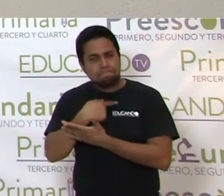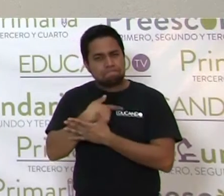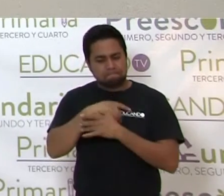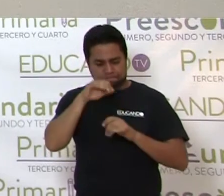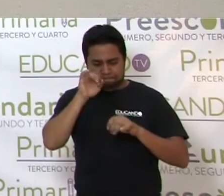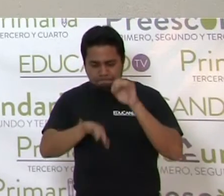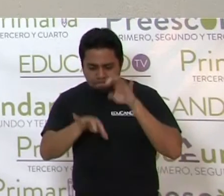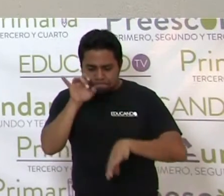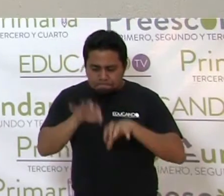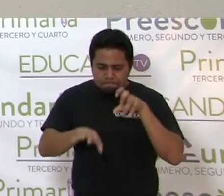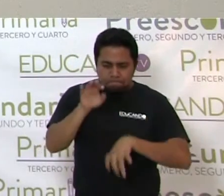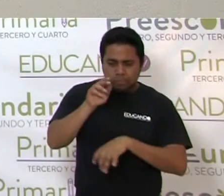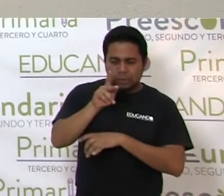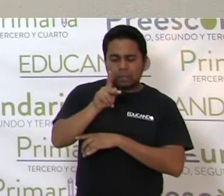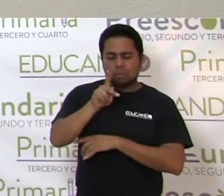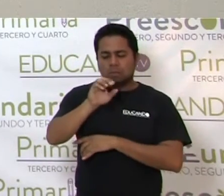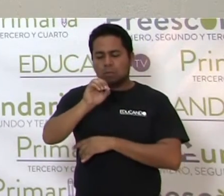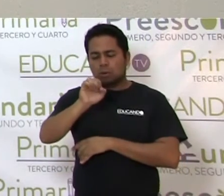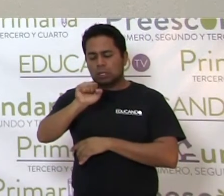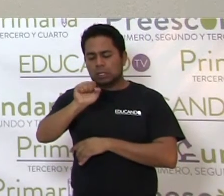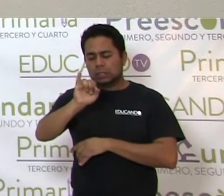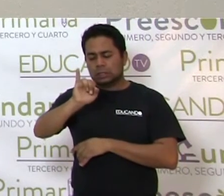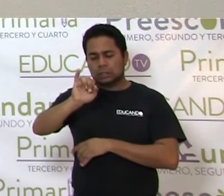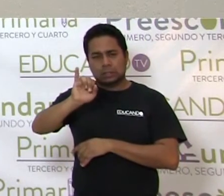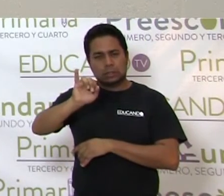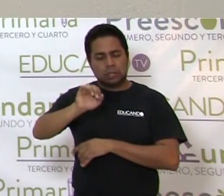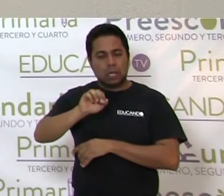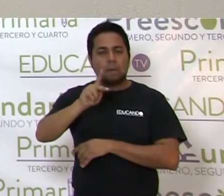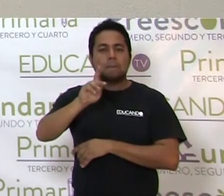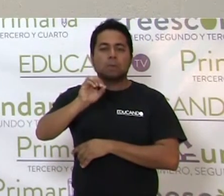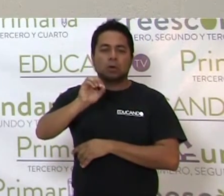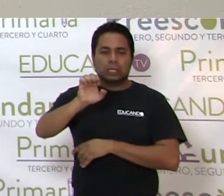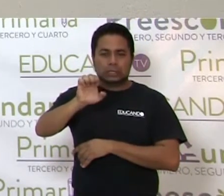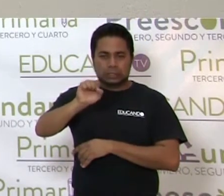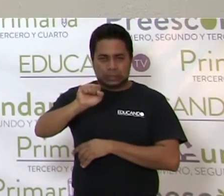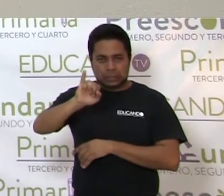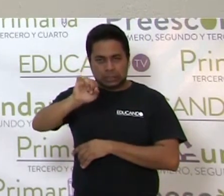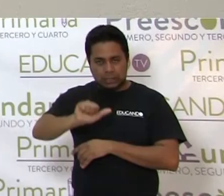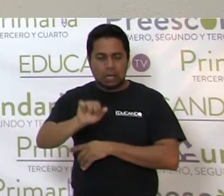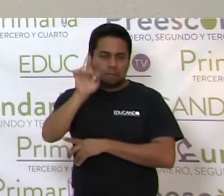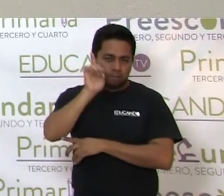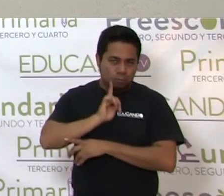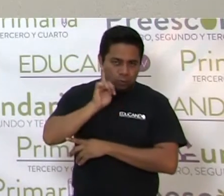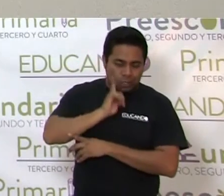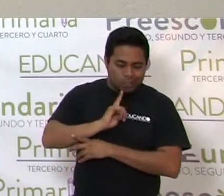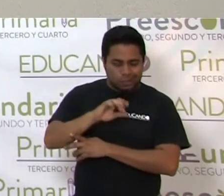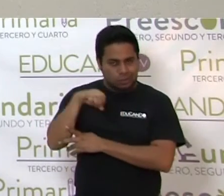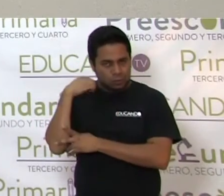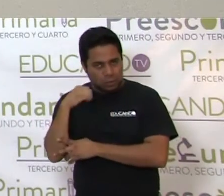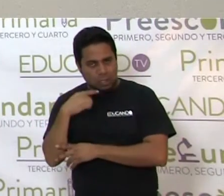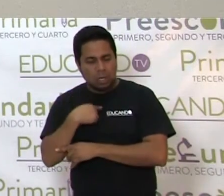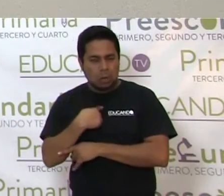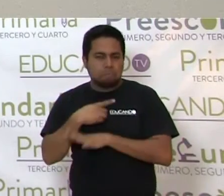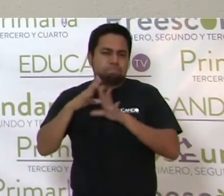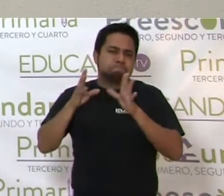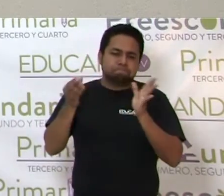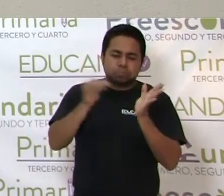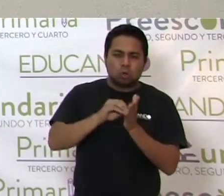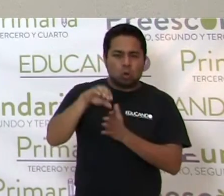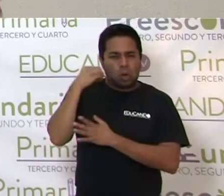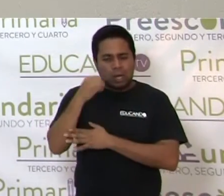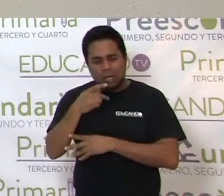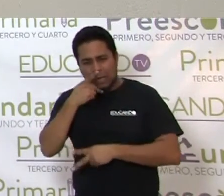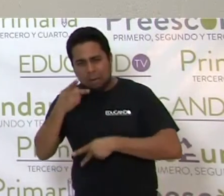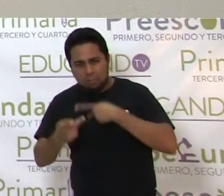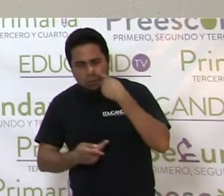buscador poesía, mujeres, Oaxaca. O voy a poner en el buscador Oaxaca, poesía. En